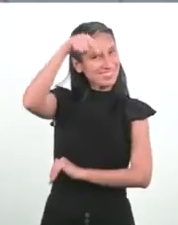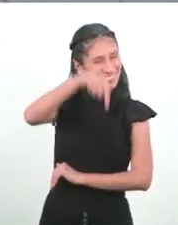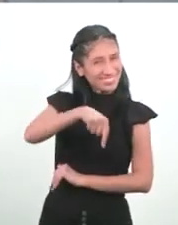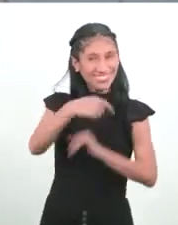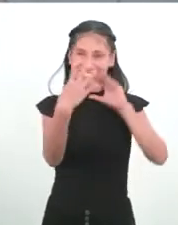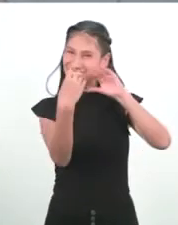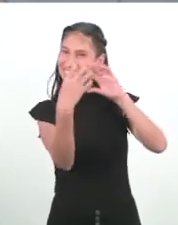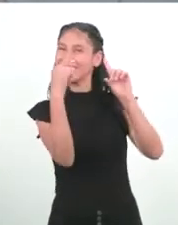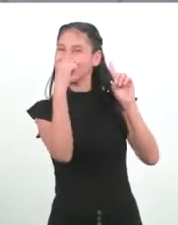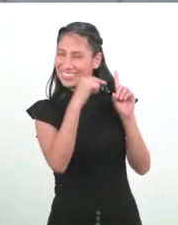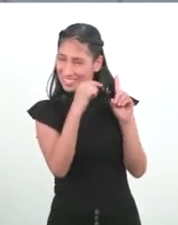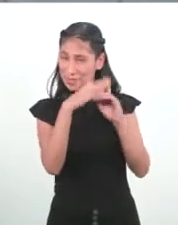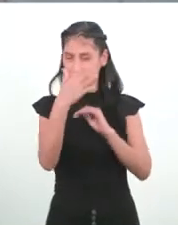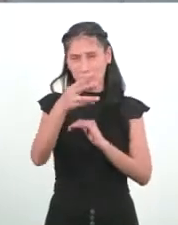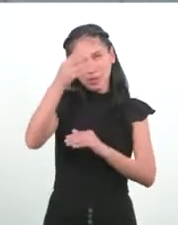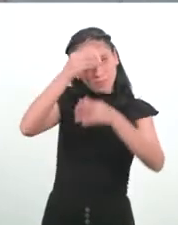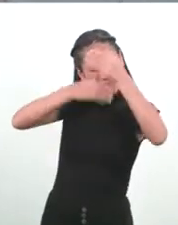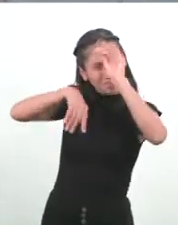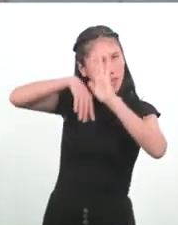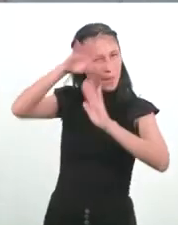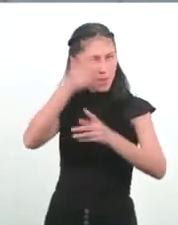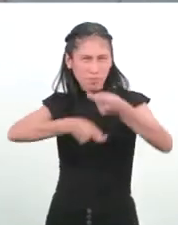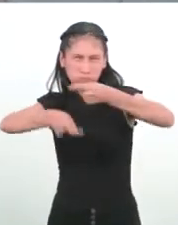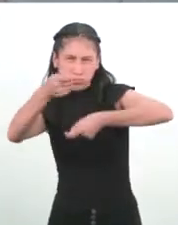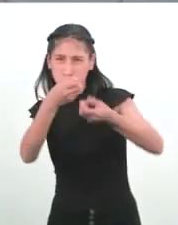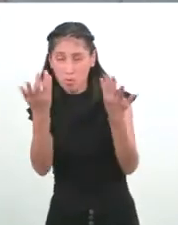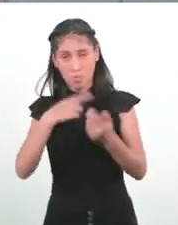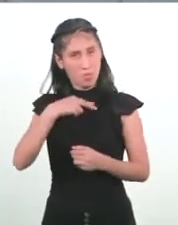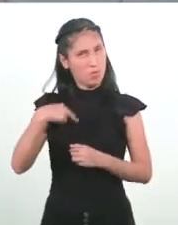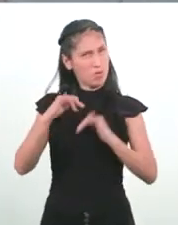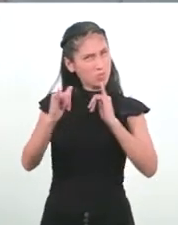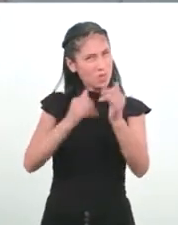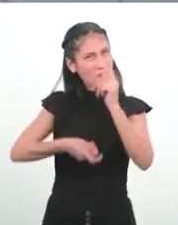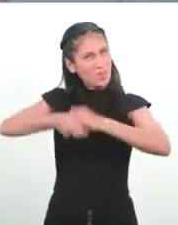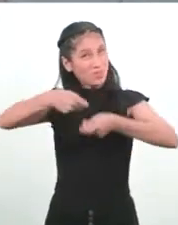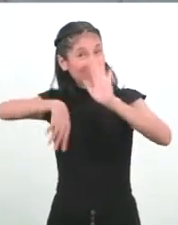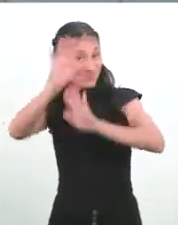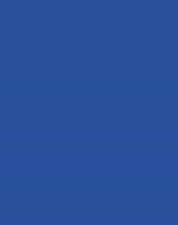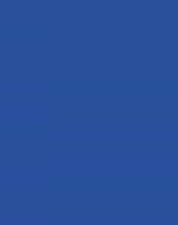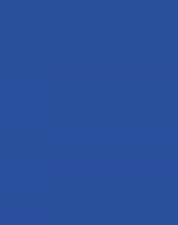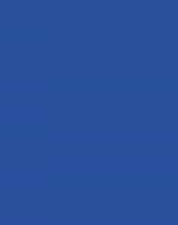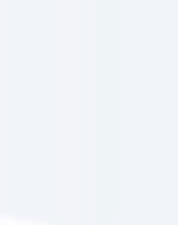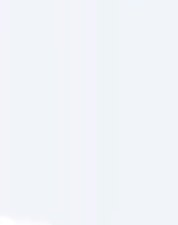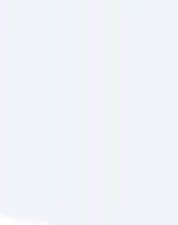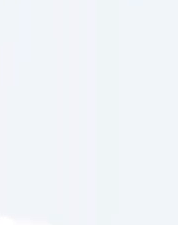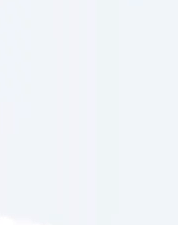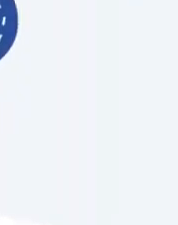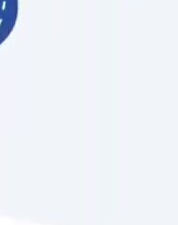con ella para saber más sobre su emprendimiento y cómo mejorar los nuestros. ¡Ya volvemos!